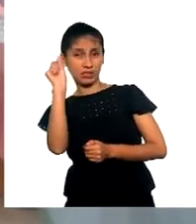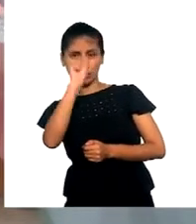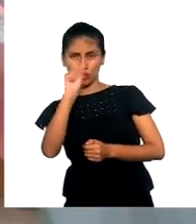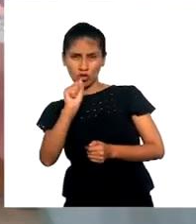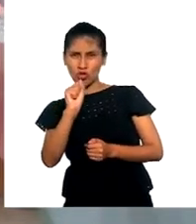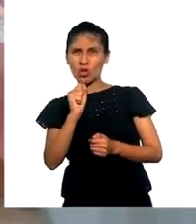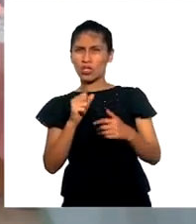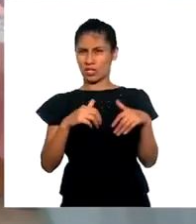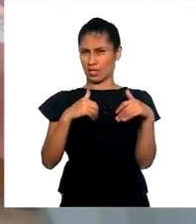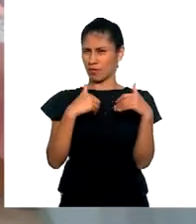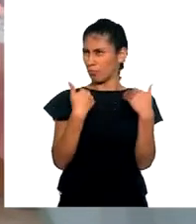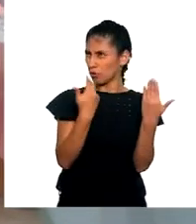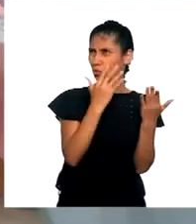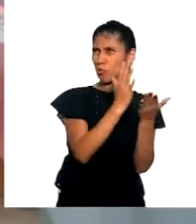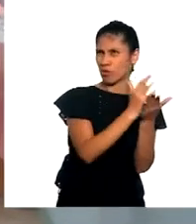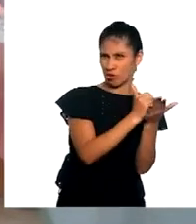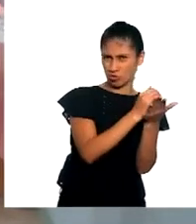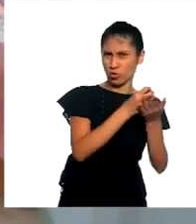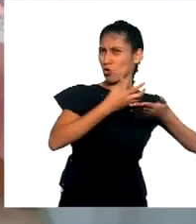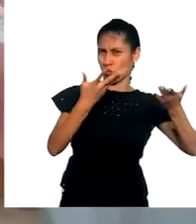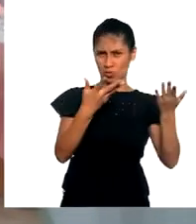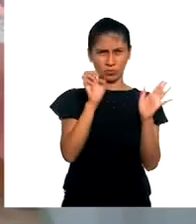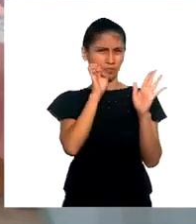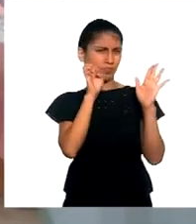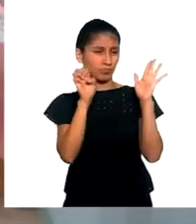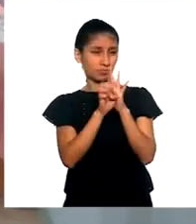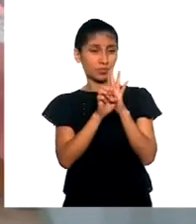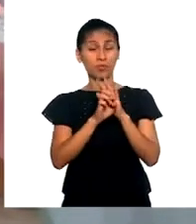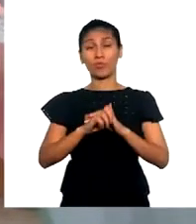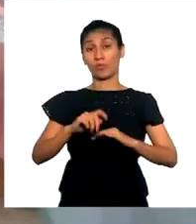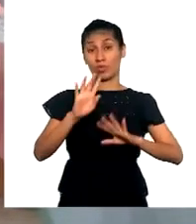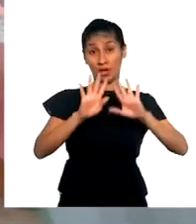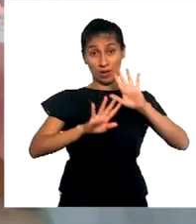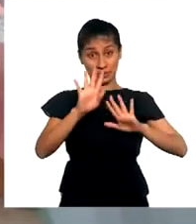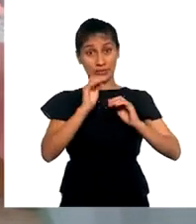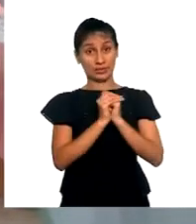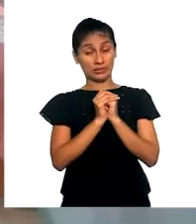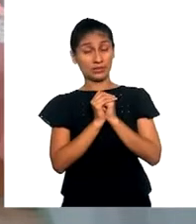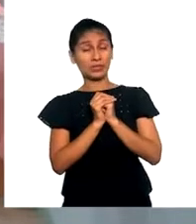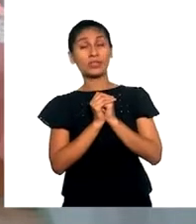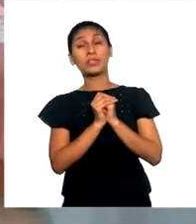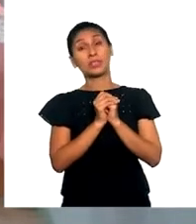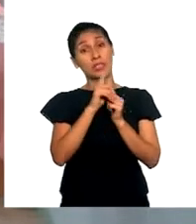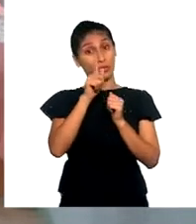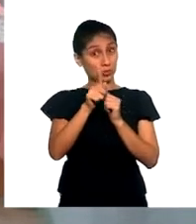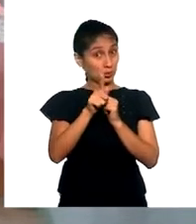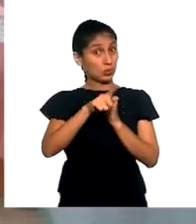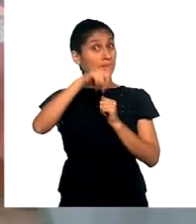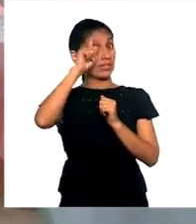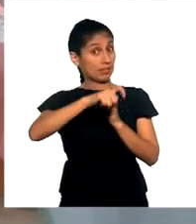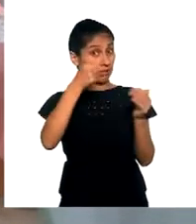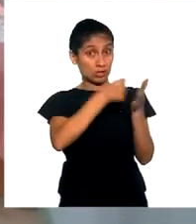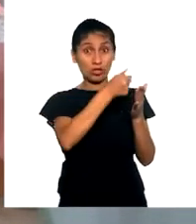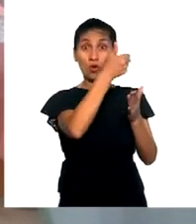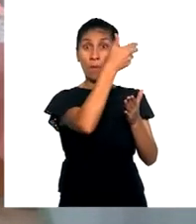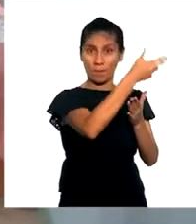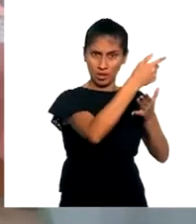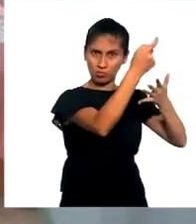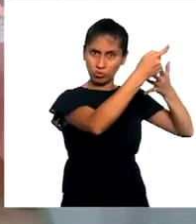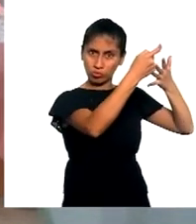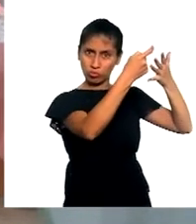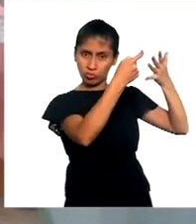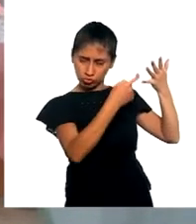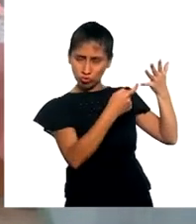reducir los gastos fijos aquí dice que los gastos fijos son aquellos que no se pueden dejar de hacer pero si podemos